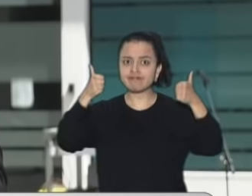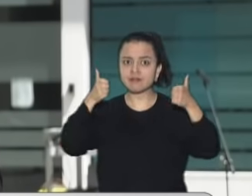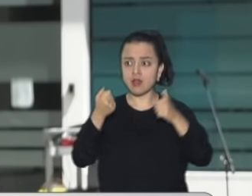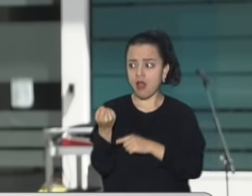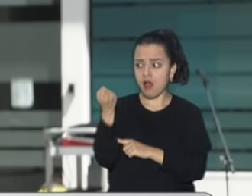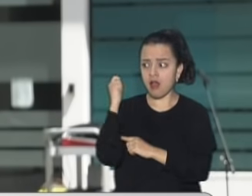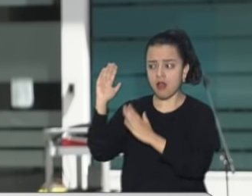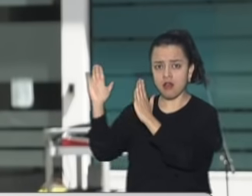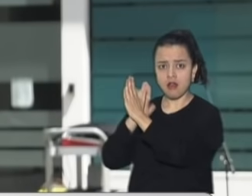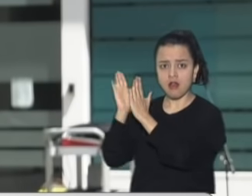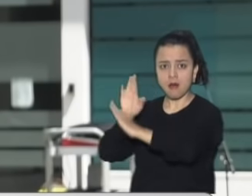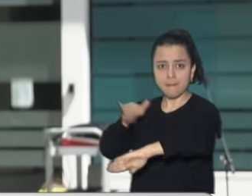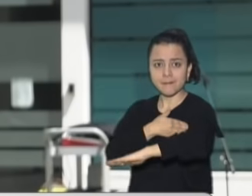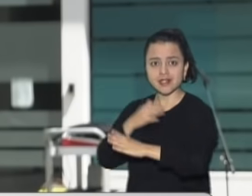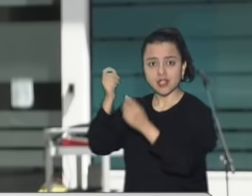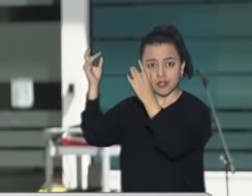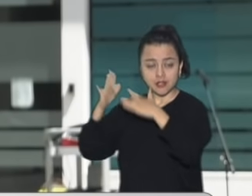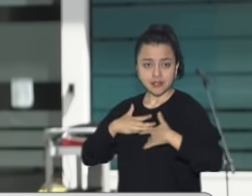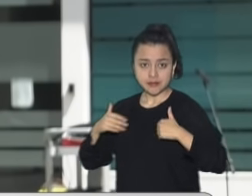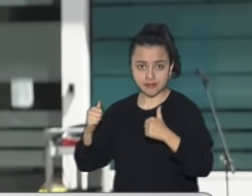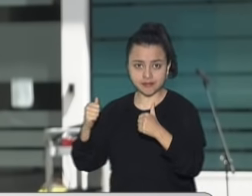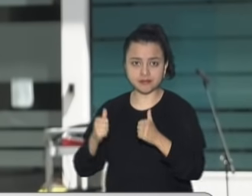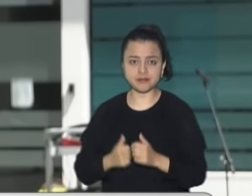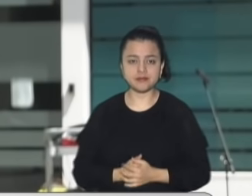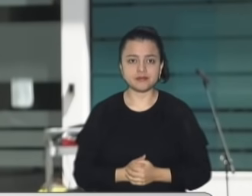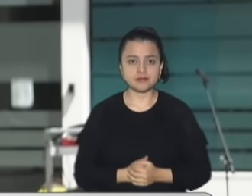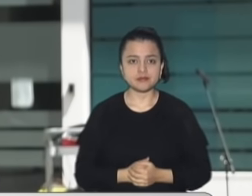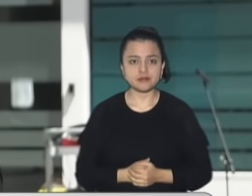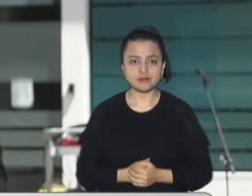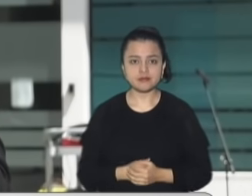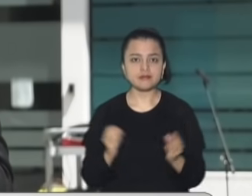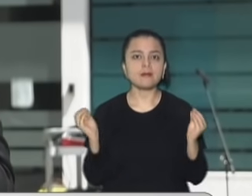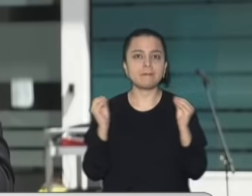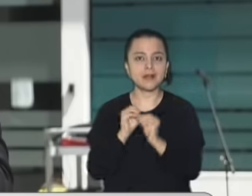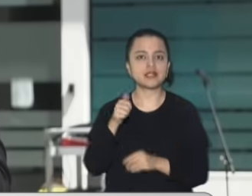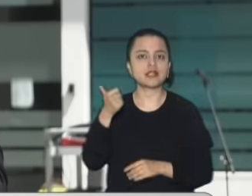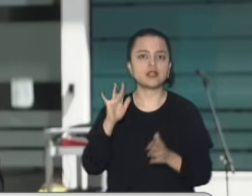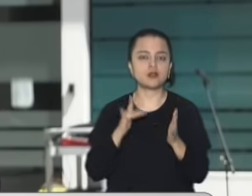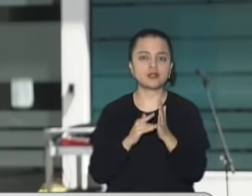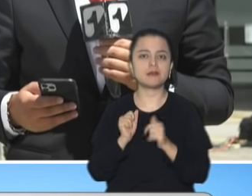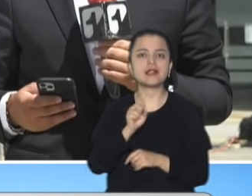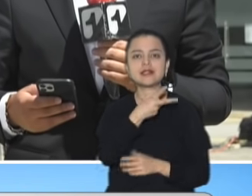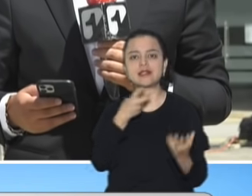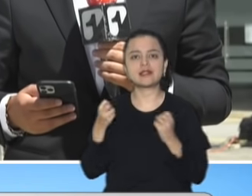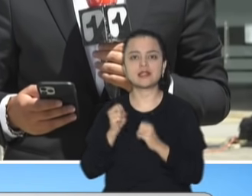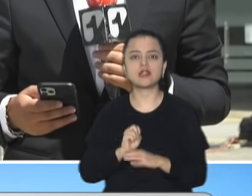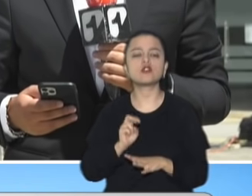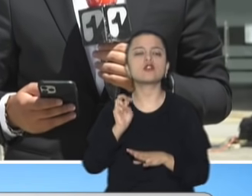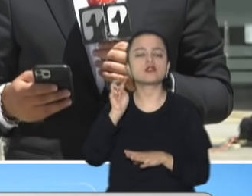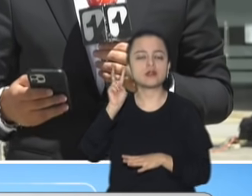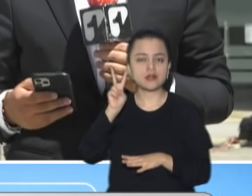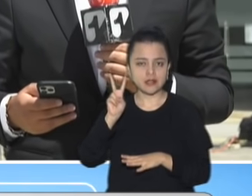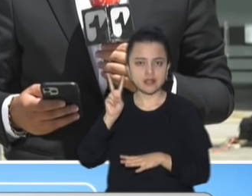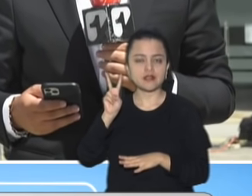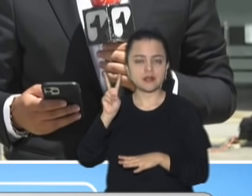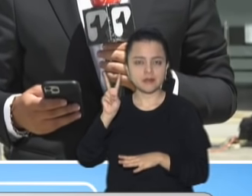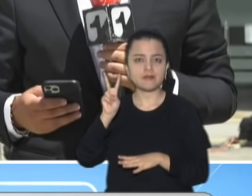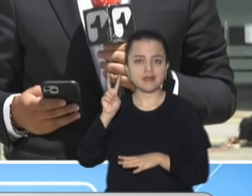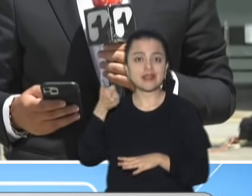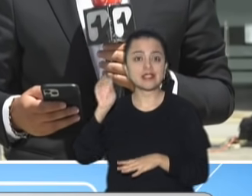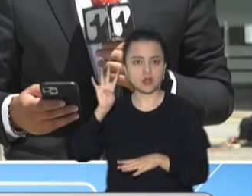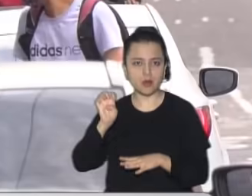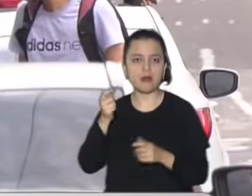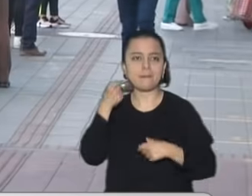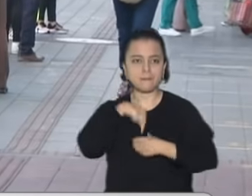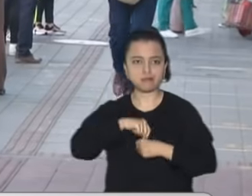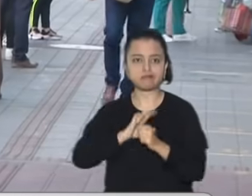último informe del Ministerio de Salud da cuenta de otros 14.719 casos positivos, casos que se confirmaron el